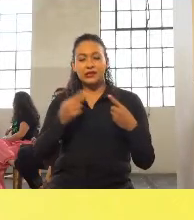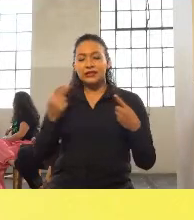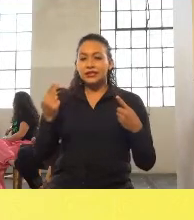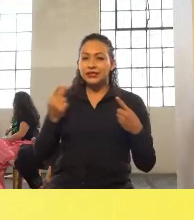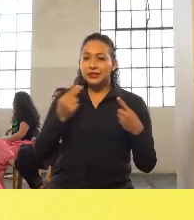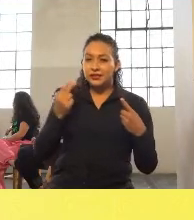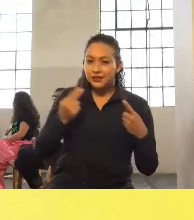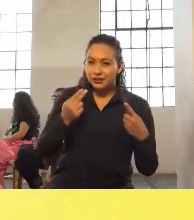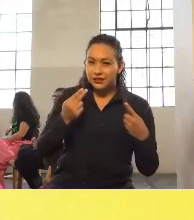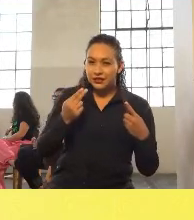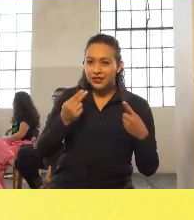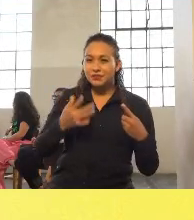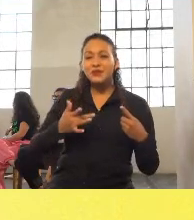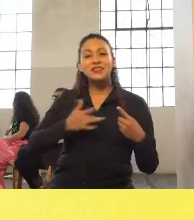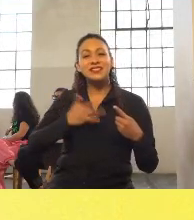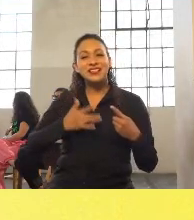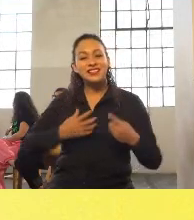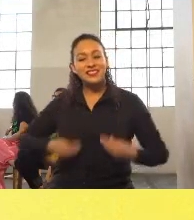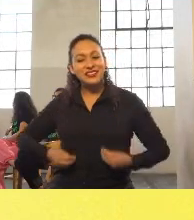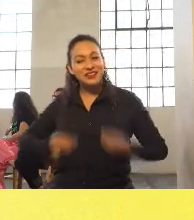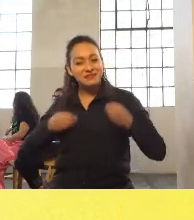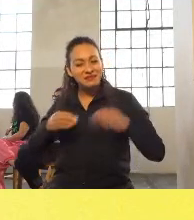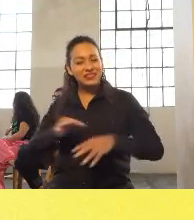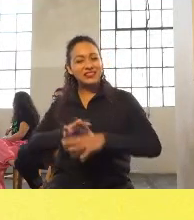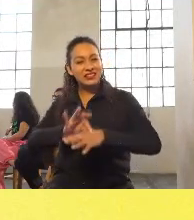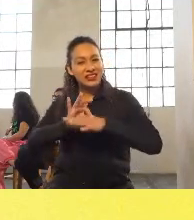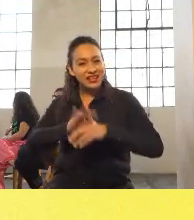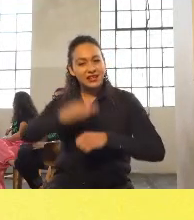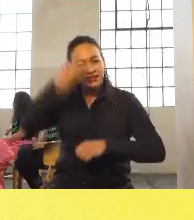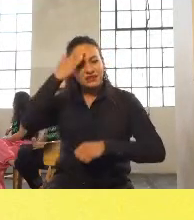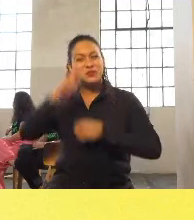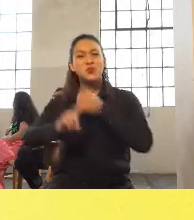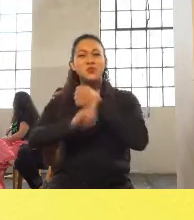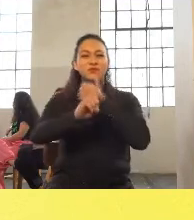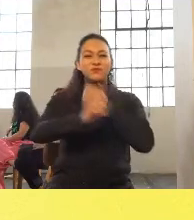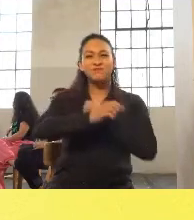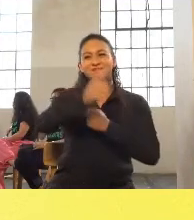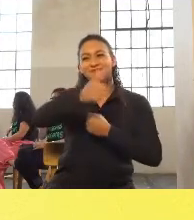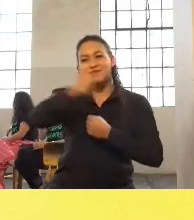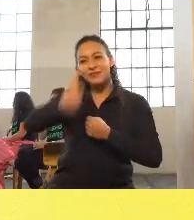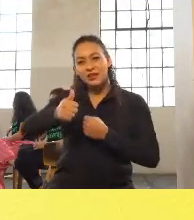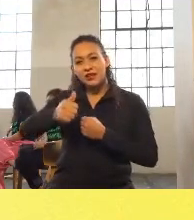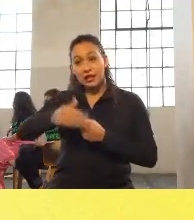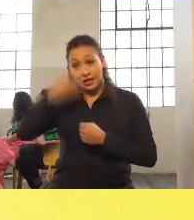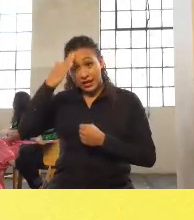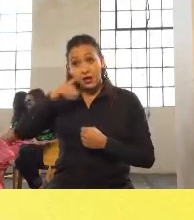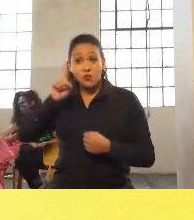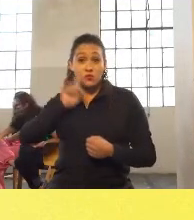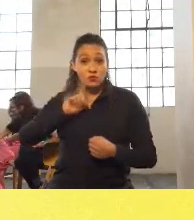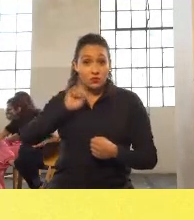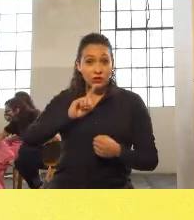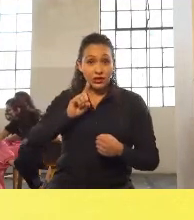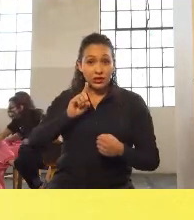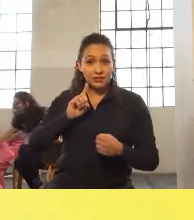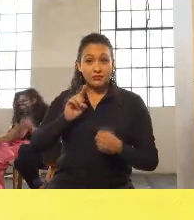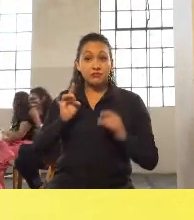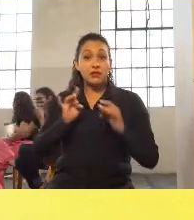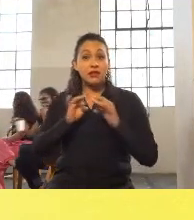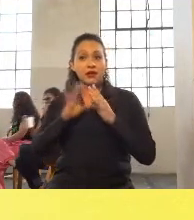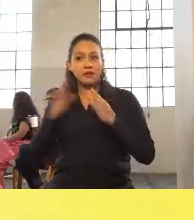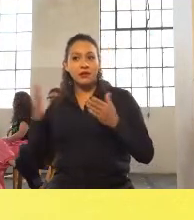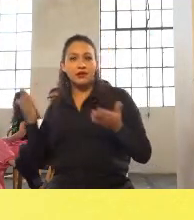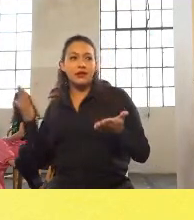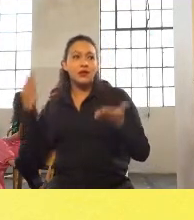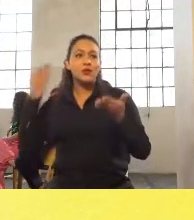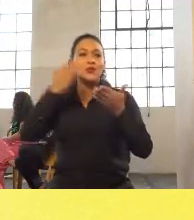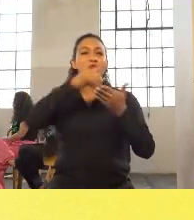habitar o vivir en carne propia esas problemáticas. Entonces, sí vemos a todos nuestros integrantes yendo al lugar donde se vive